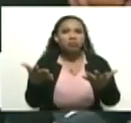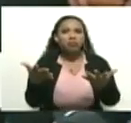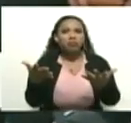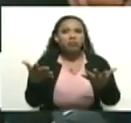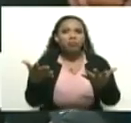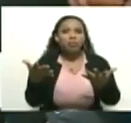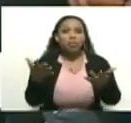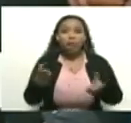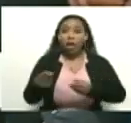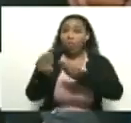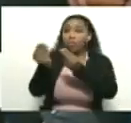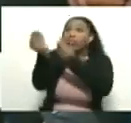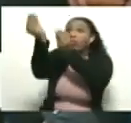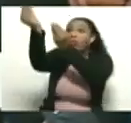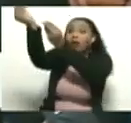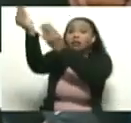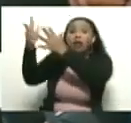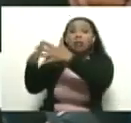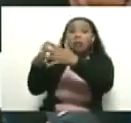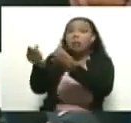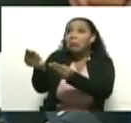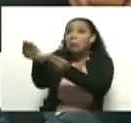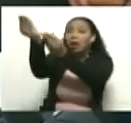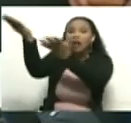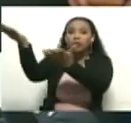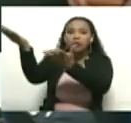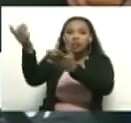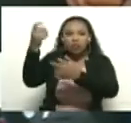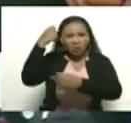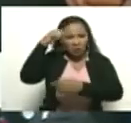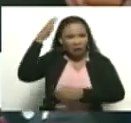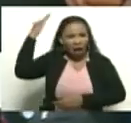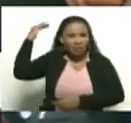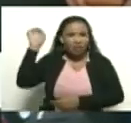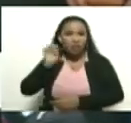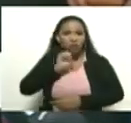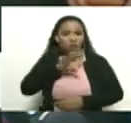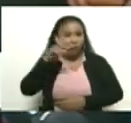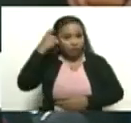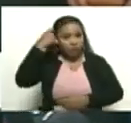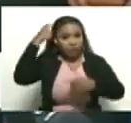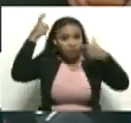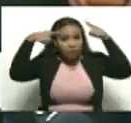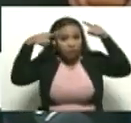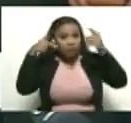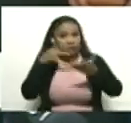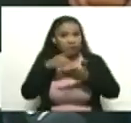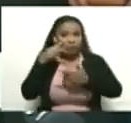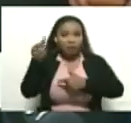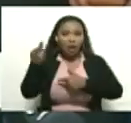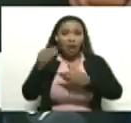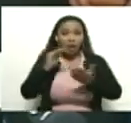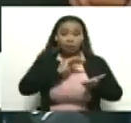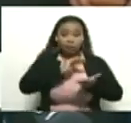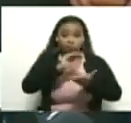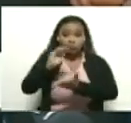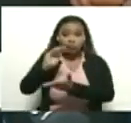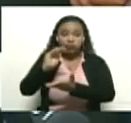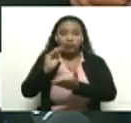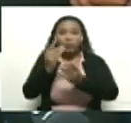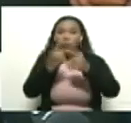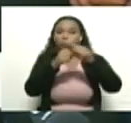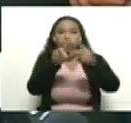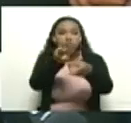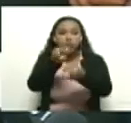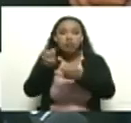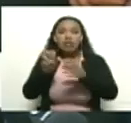Entregárselo a los gringos. Recuerden cuando llegó Chávez, el barril de petróleo estaba en $7, los